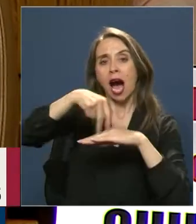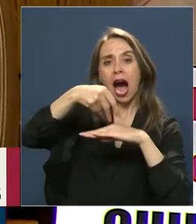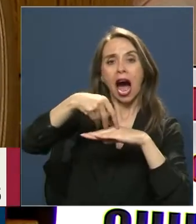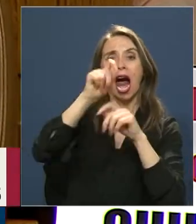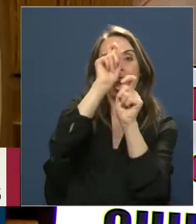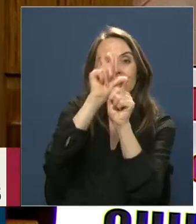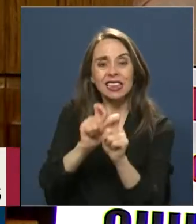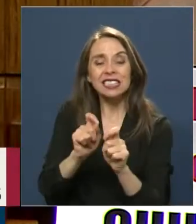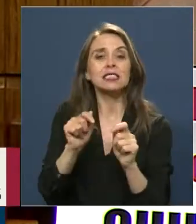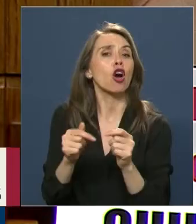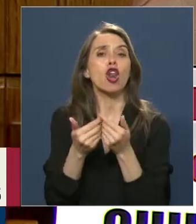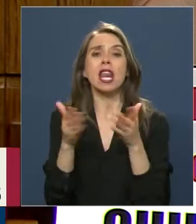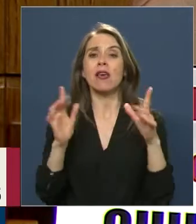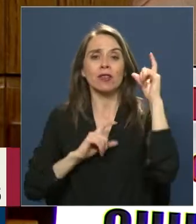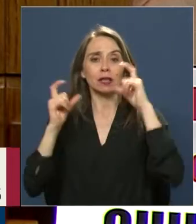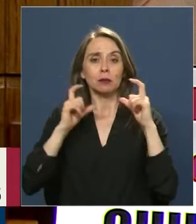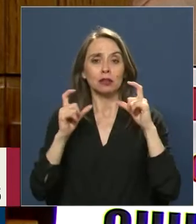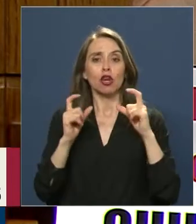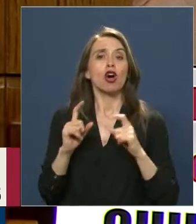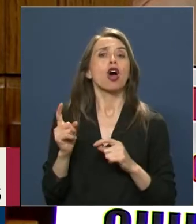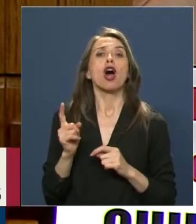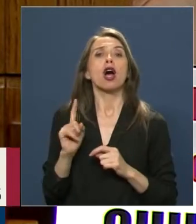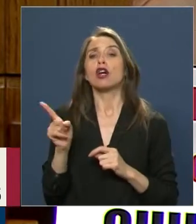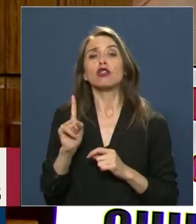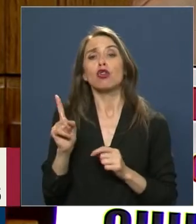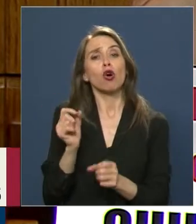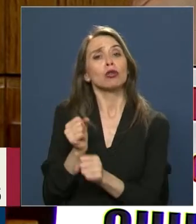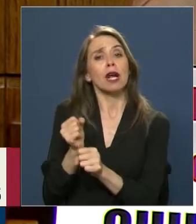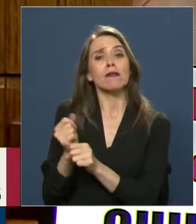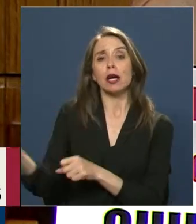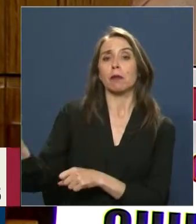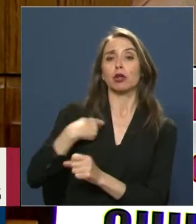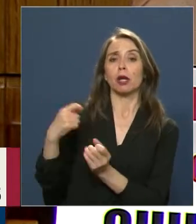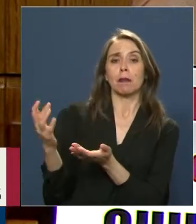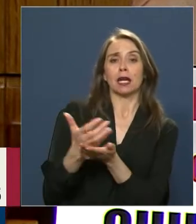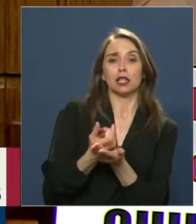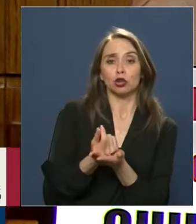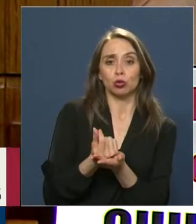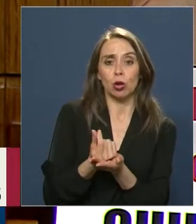expresión y no funcionan a costa de un sueldo, y no funcionan en el fondo